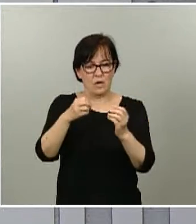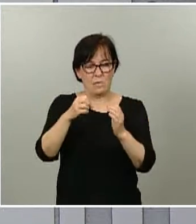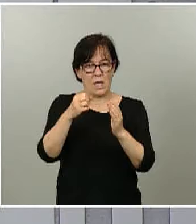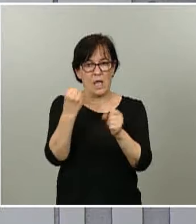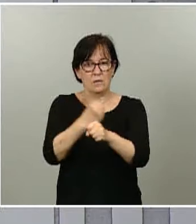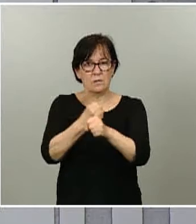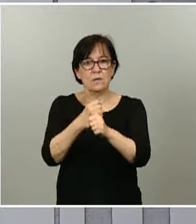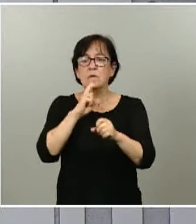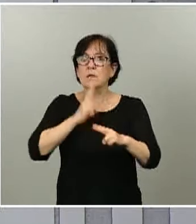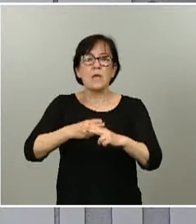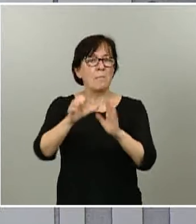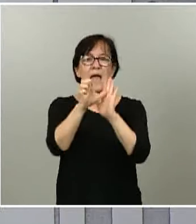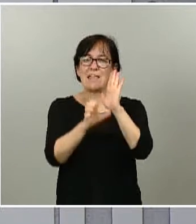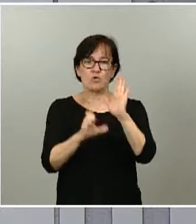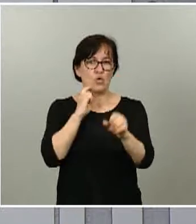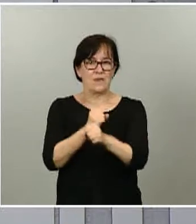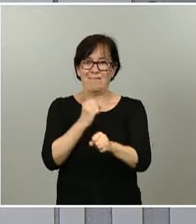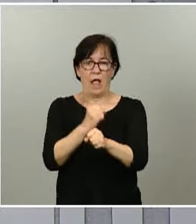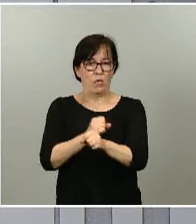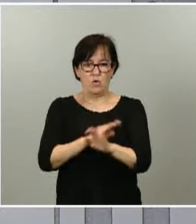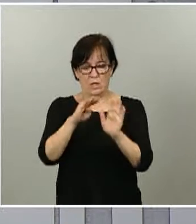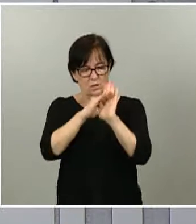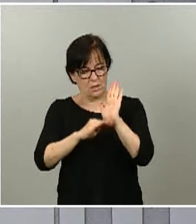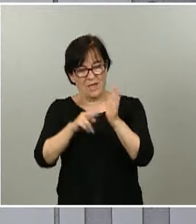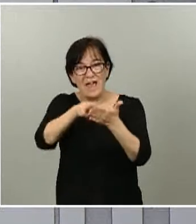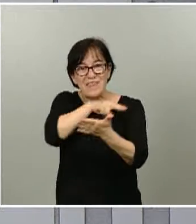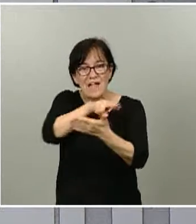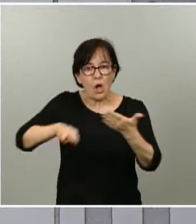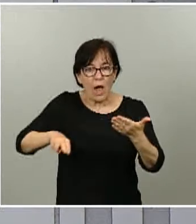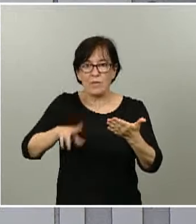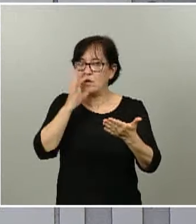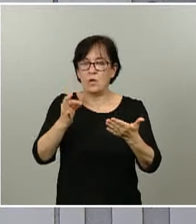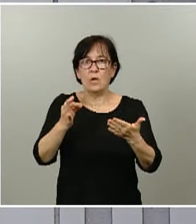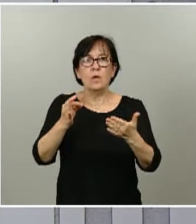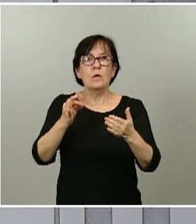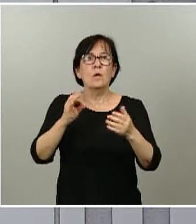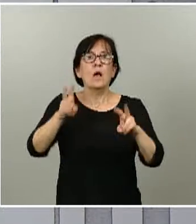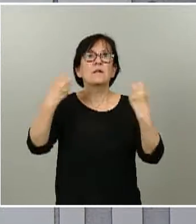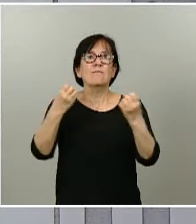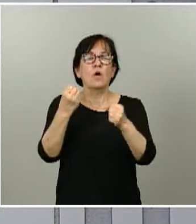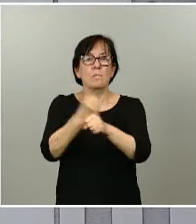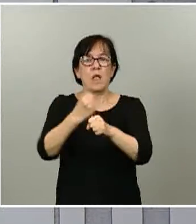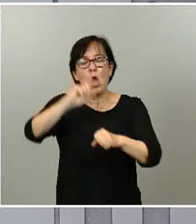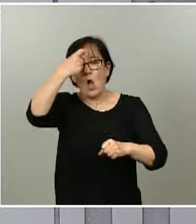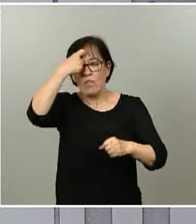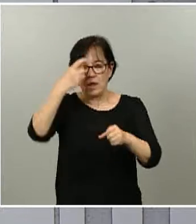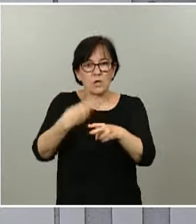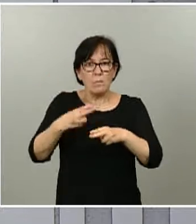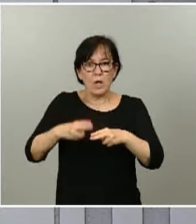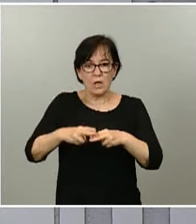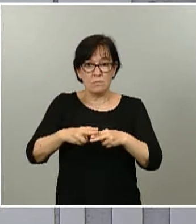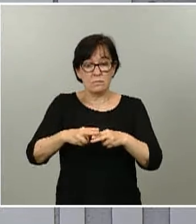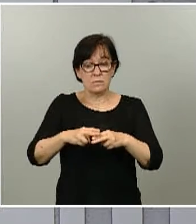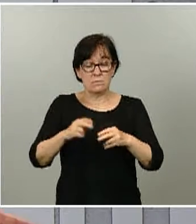de los Trabajadores. La derogación de la reforma laboral es un concepto político que desde el momento en que el señor Rajoy la